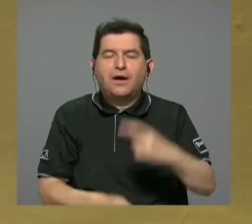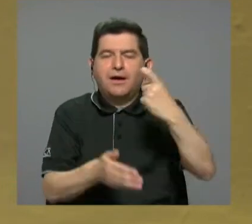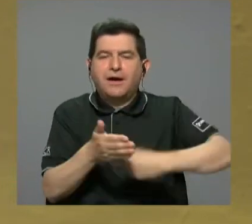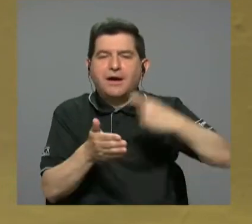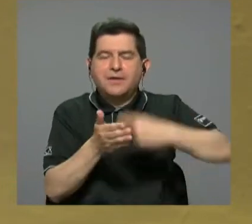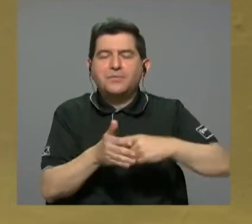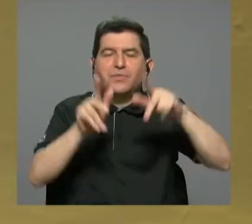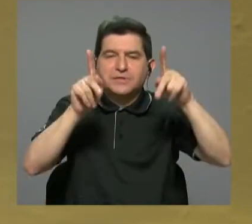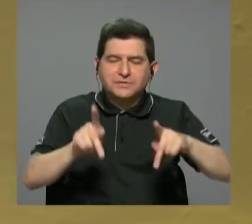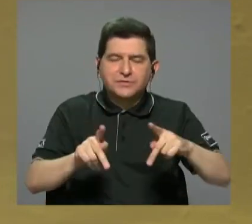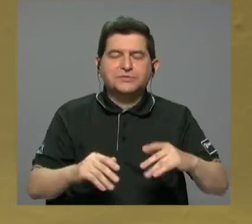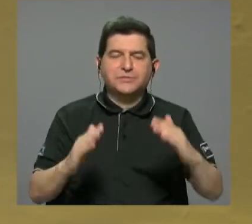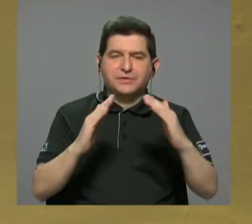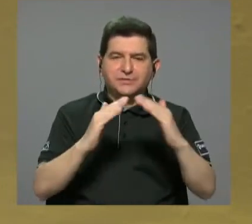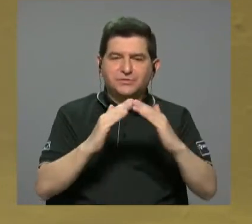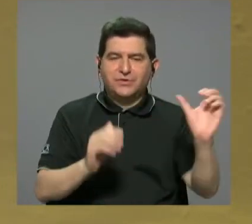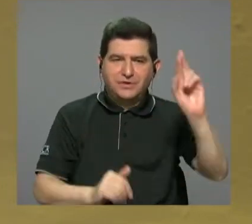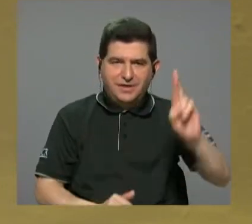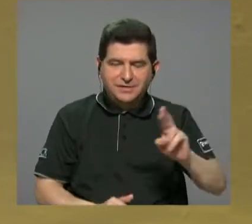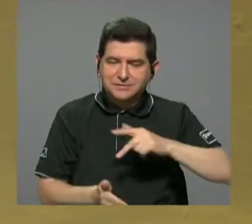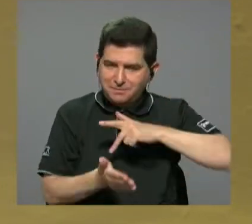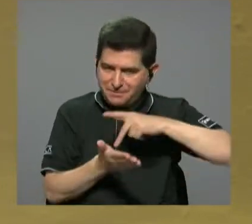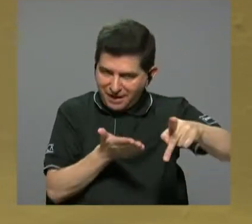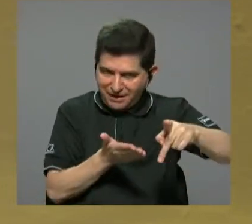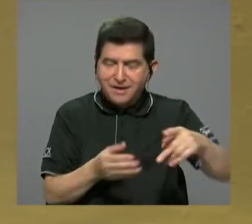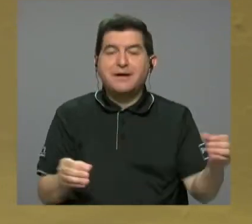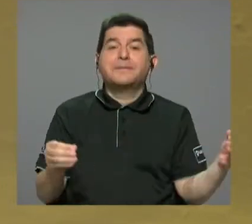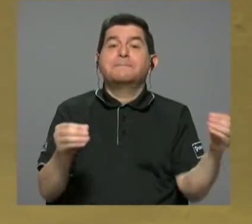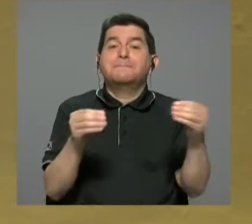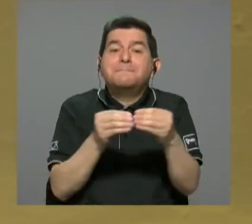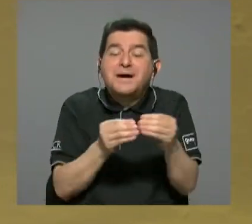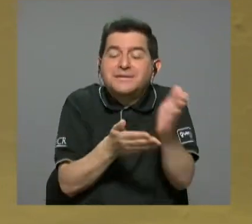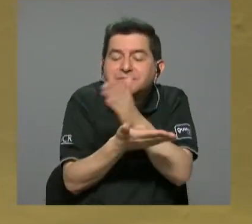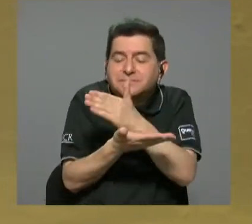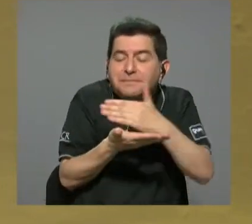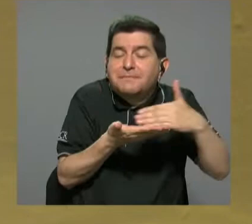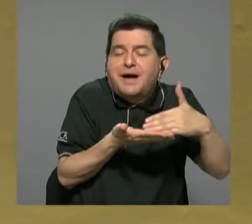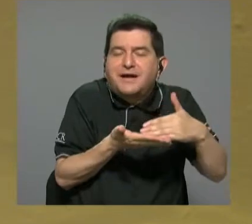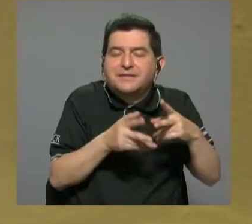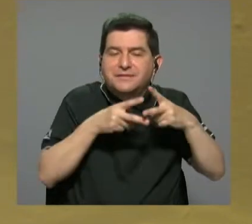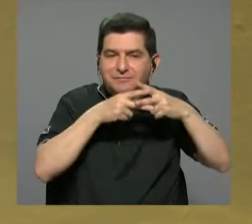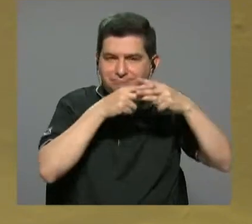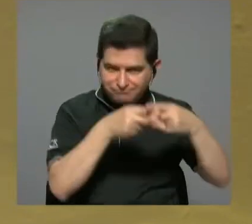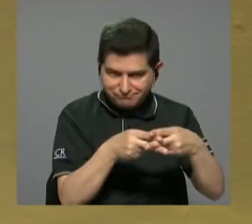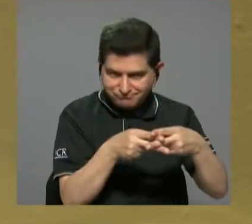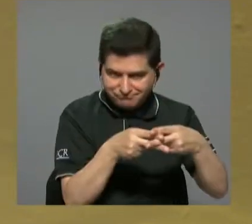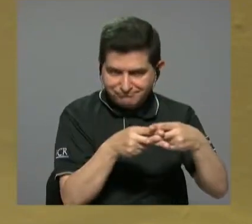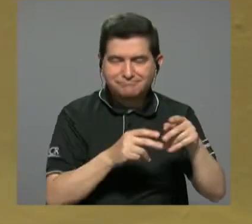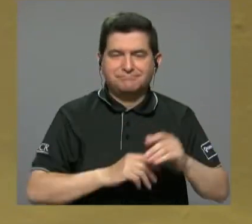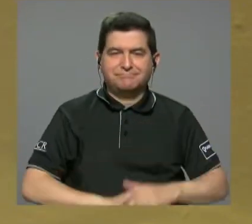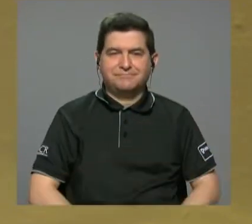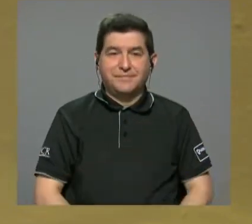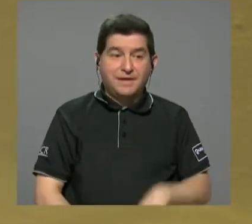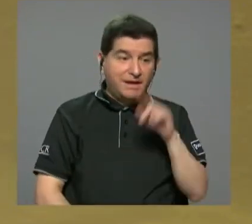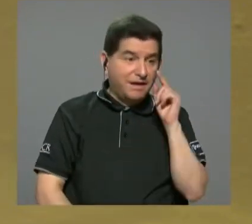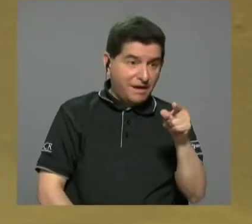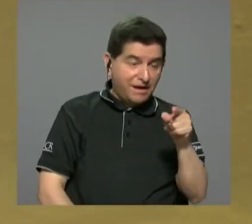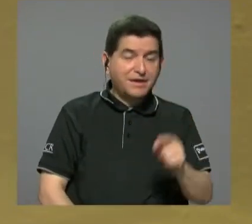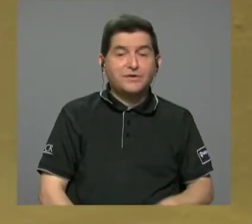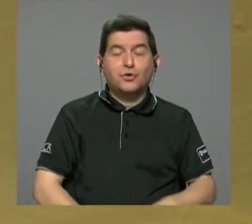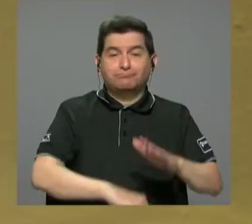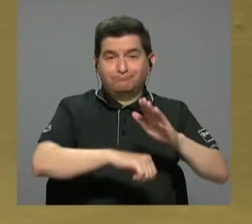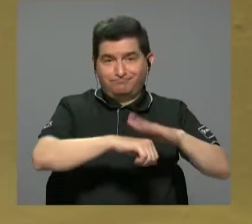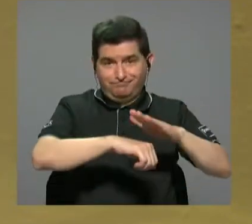los habitantes, más un pedazo que se va de fiado, que es lo que